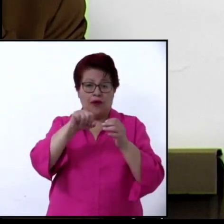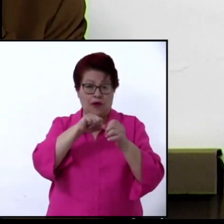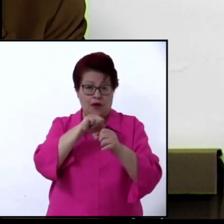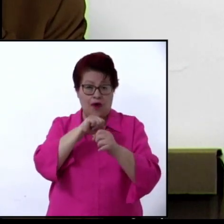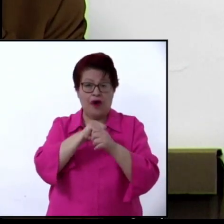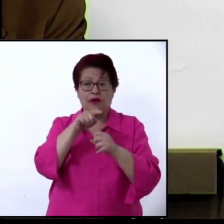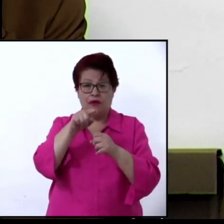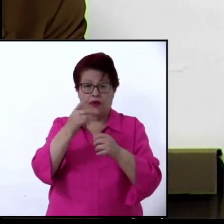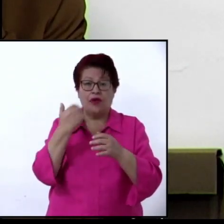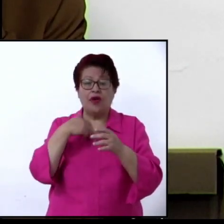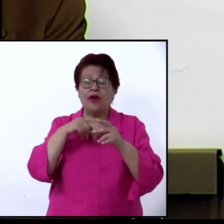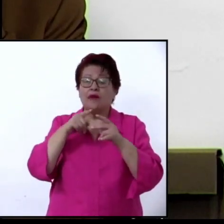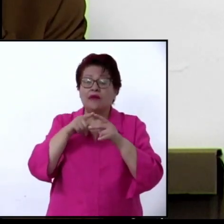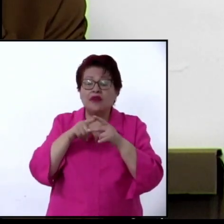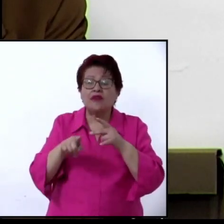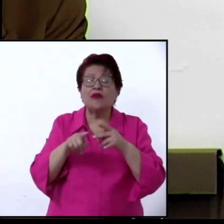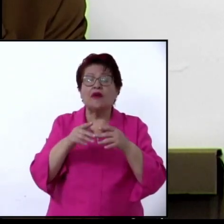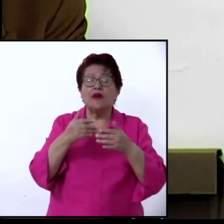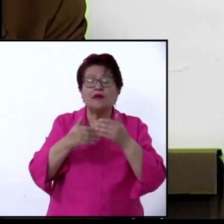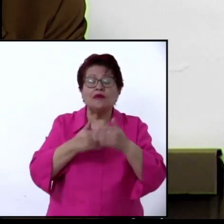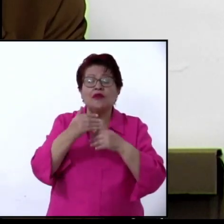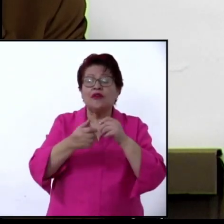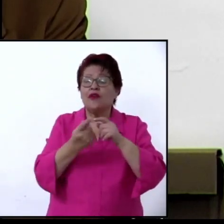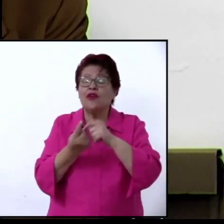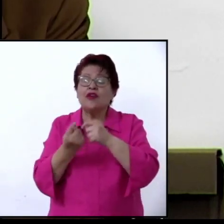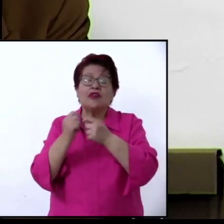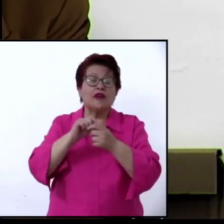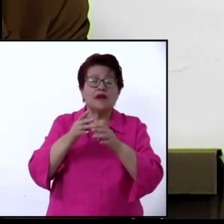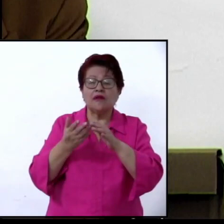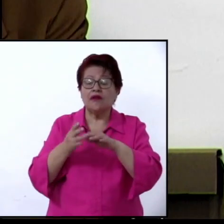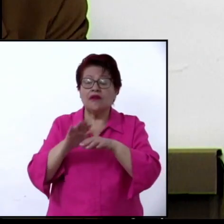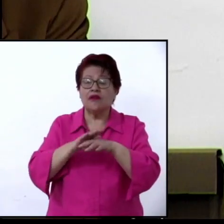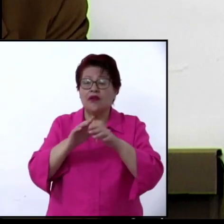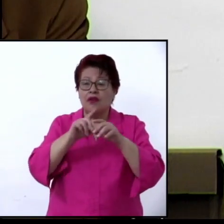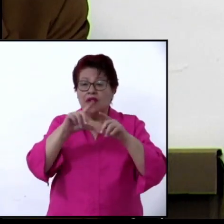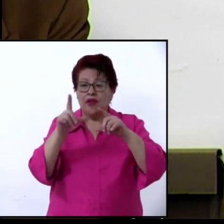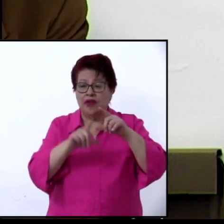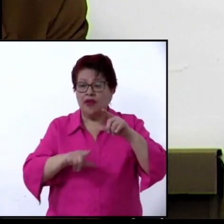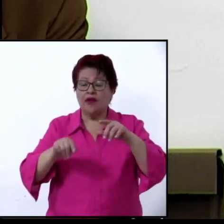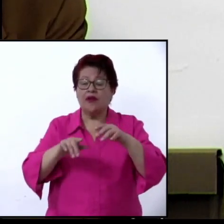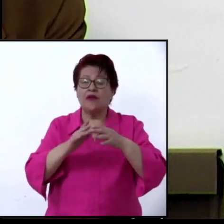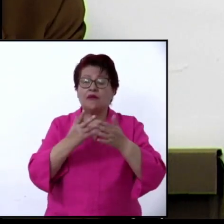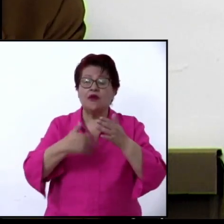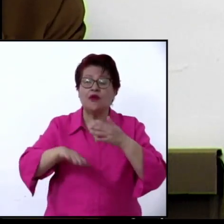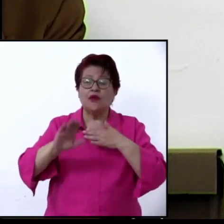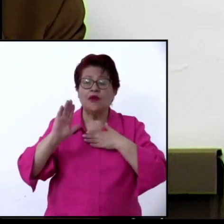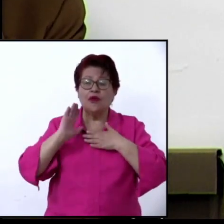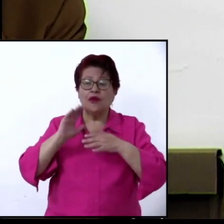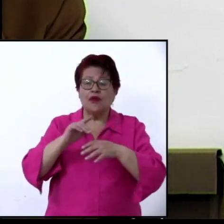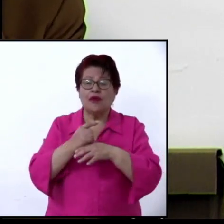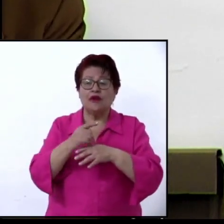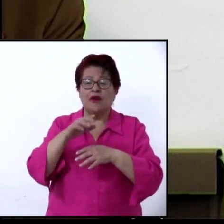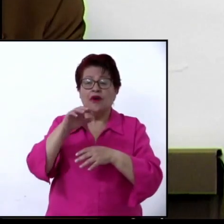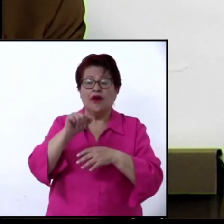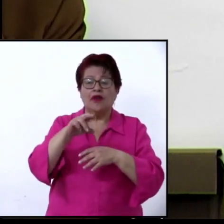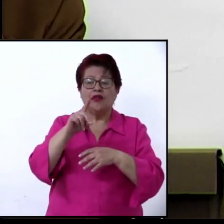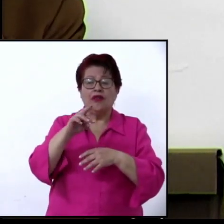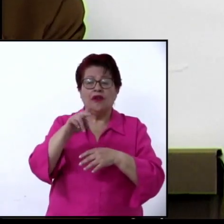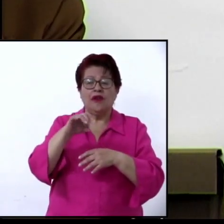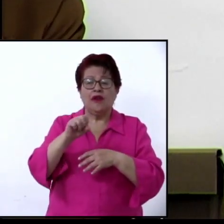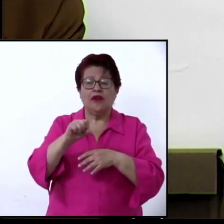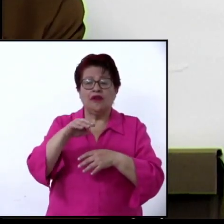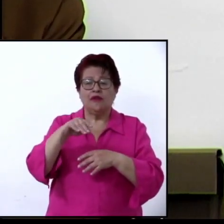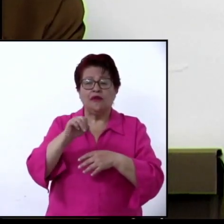5 años, comenzó el proceso de transformación de nuestra nación con la toma de protesta del licenciado Andrés Manuel López